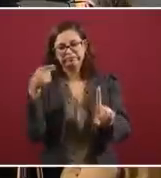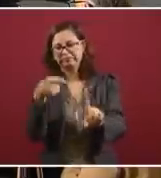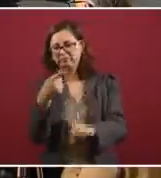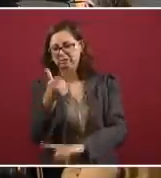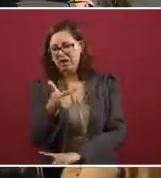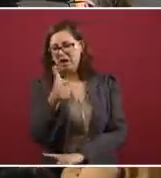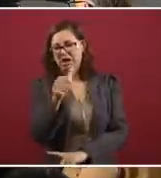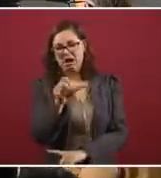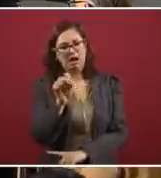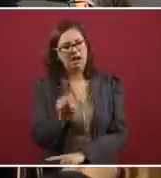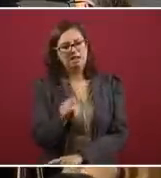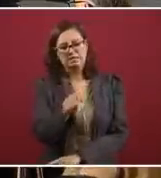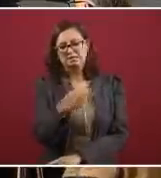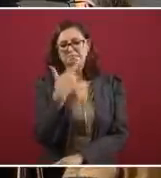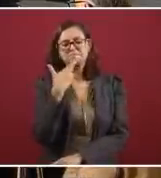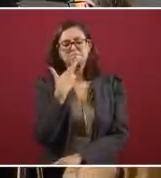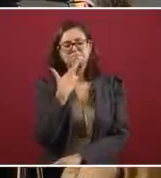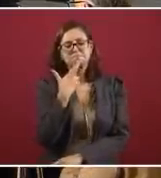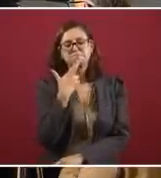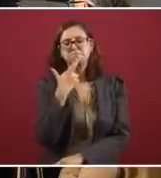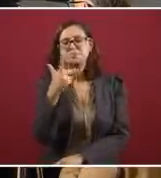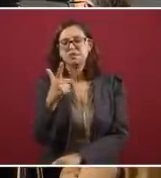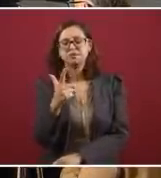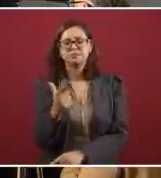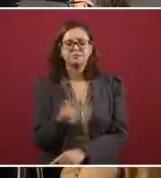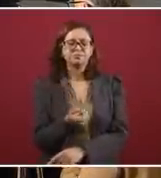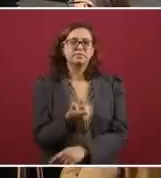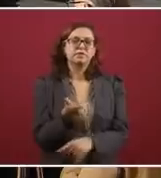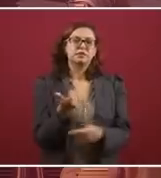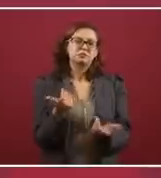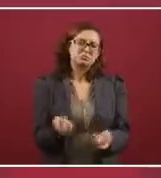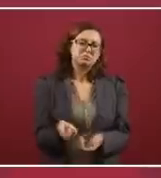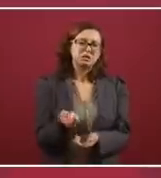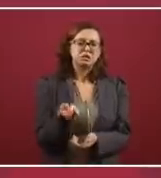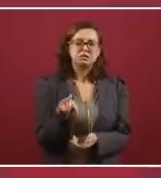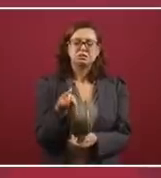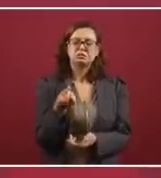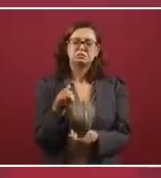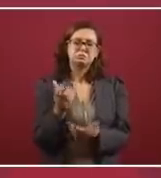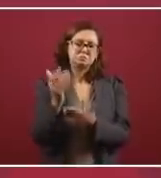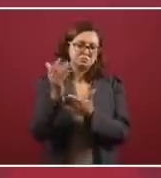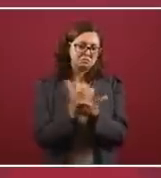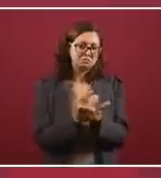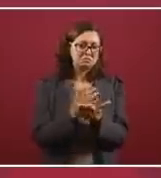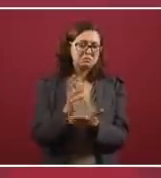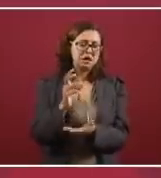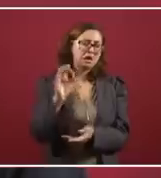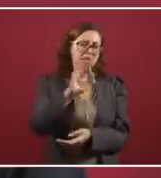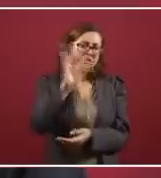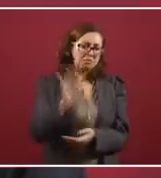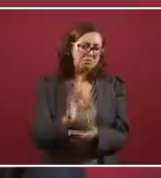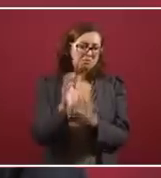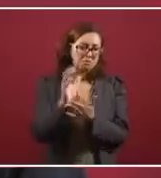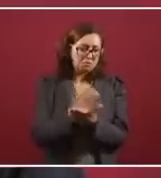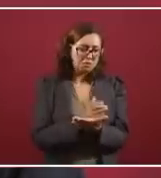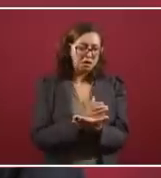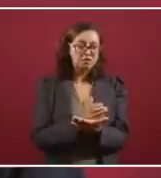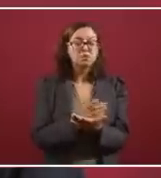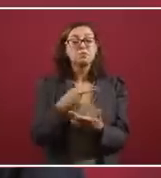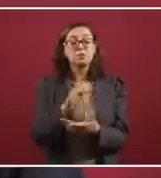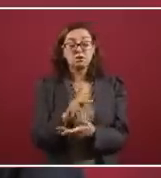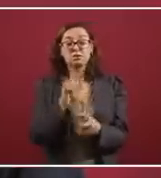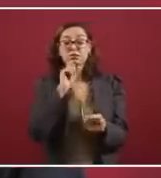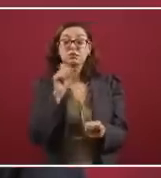los niveles son no solamente una tercera parte, una cuarta parte del costo del otro, sino que